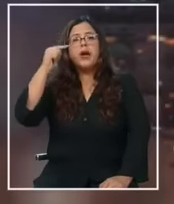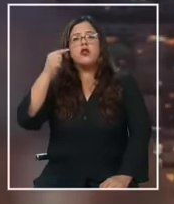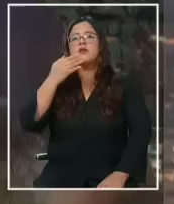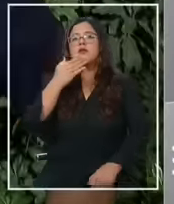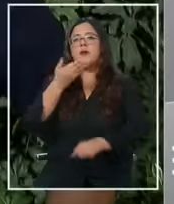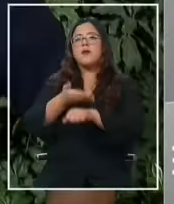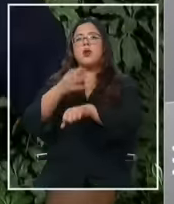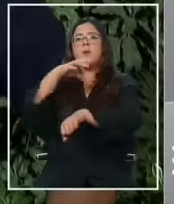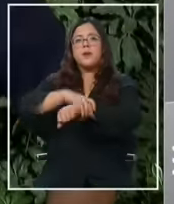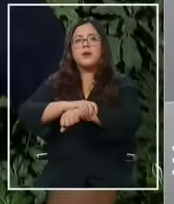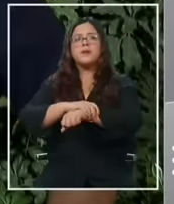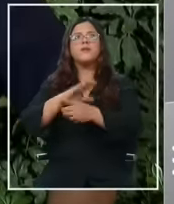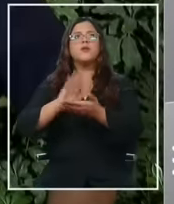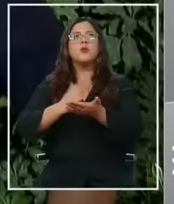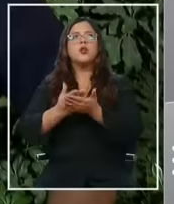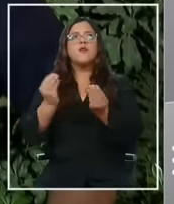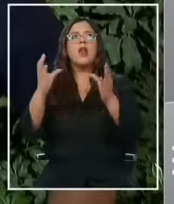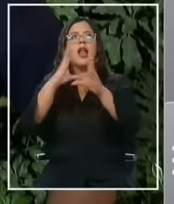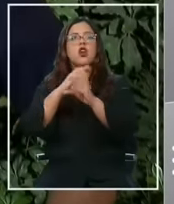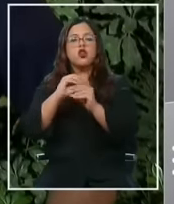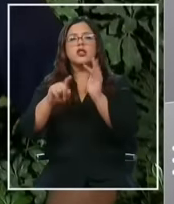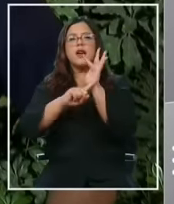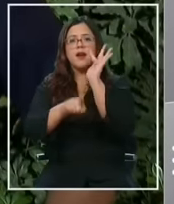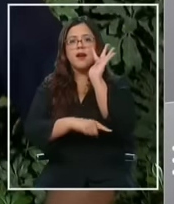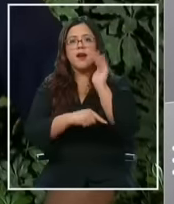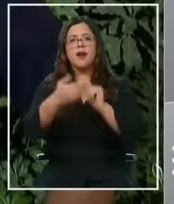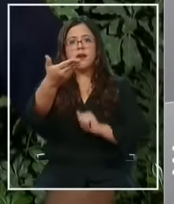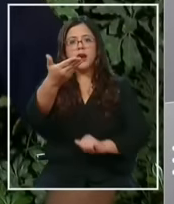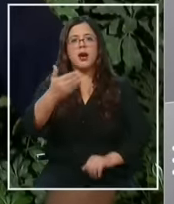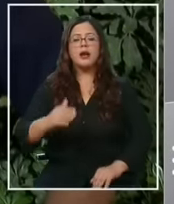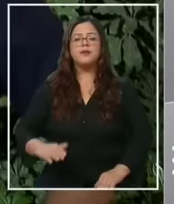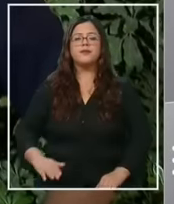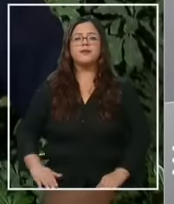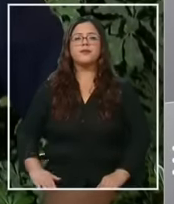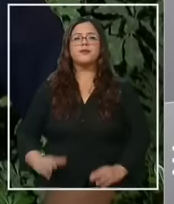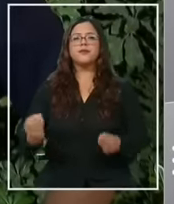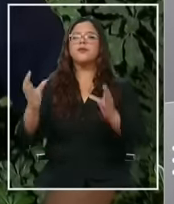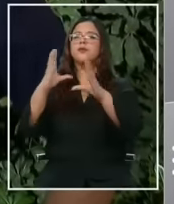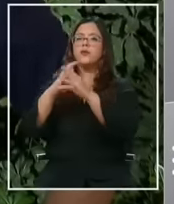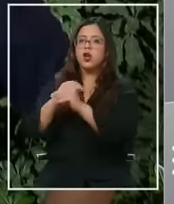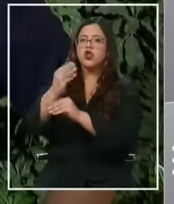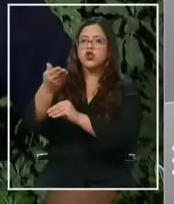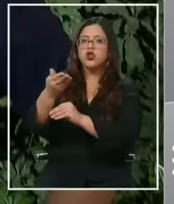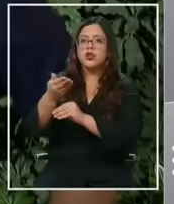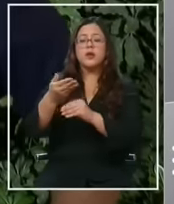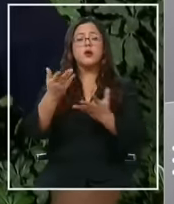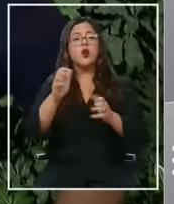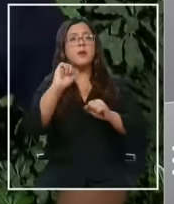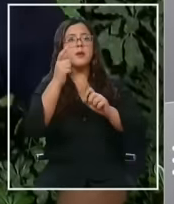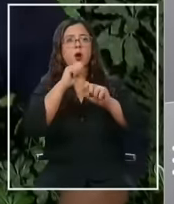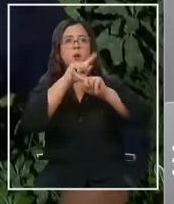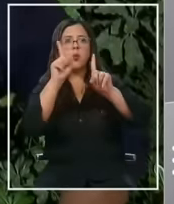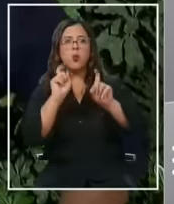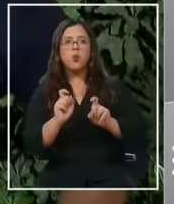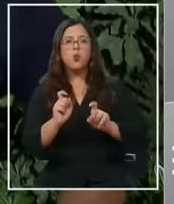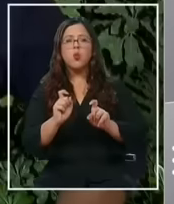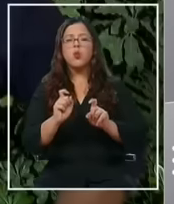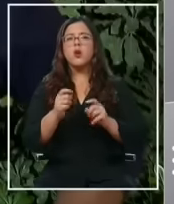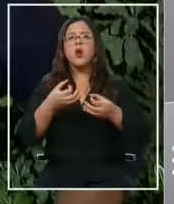Fiscal Sabaj, ¿cómo está? Muy buenas noches. Buenas noches, Constanza. Bueno, lo primero que quiero preguntarle es